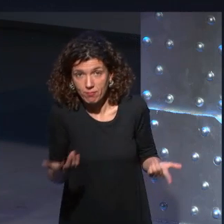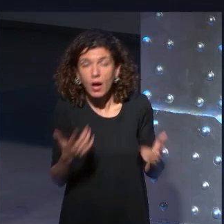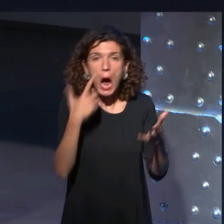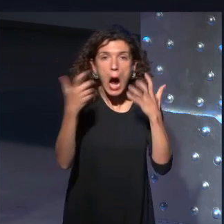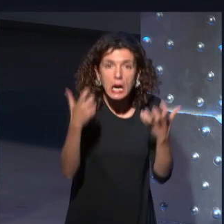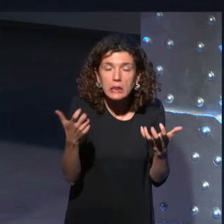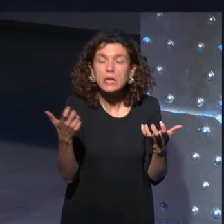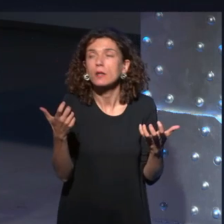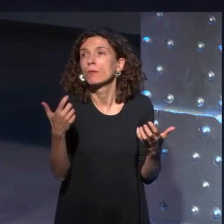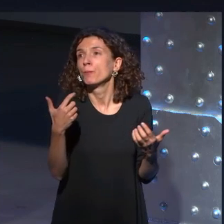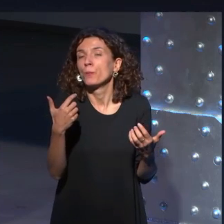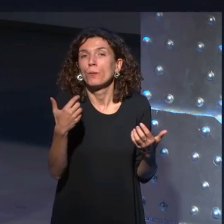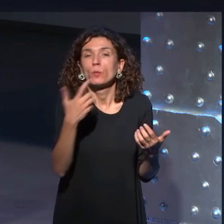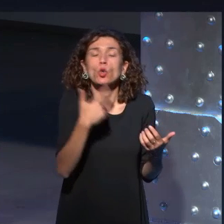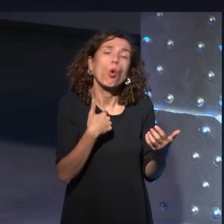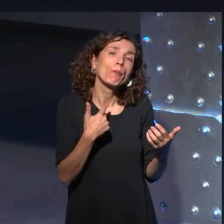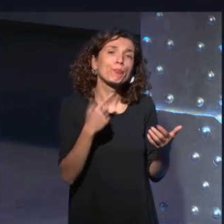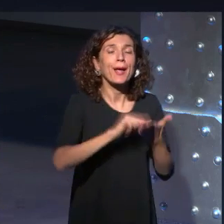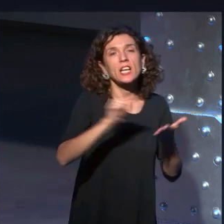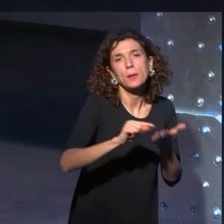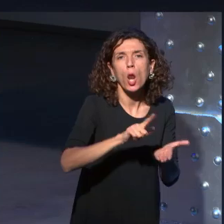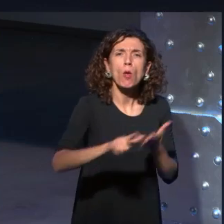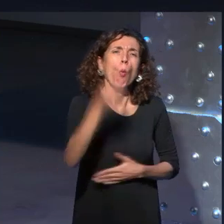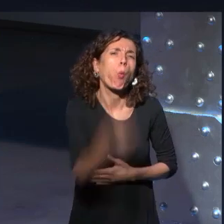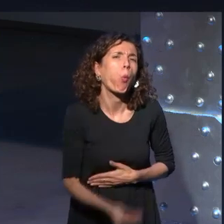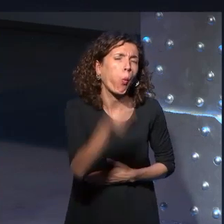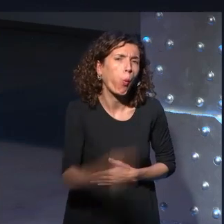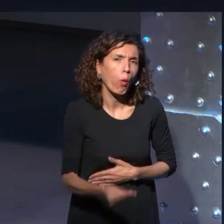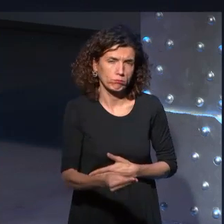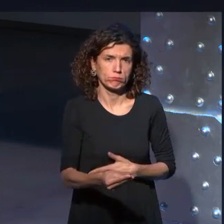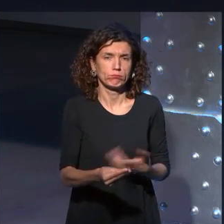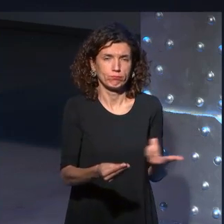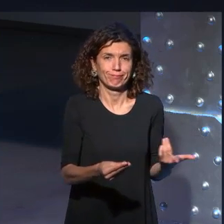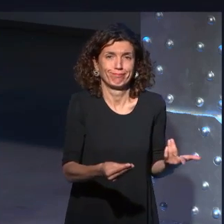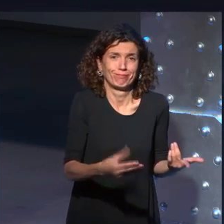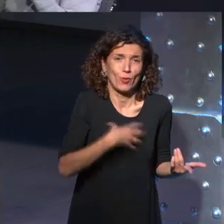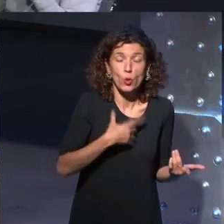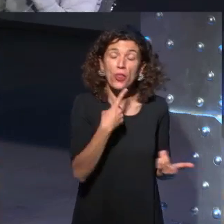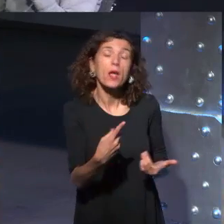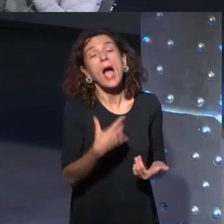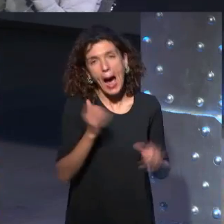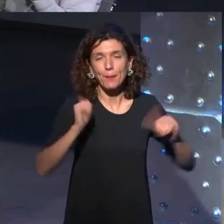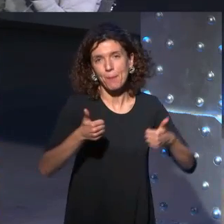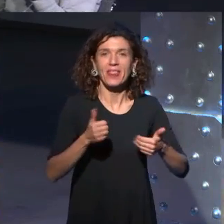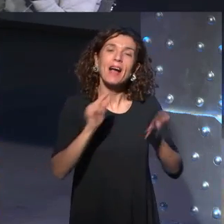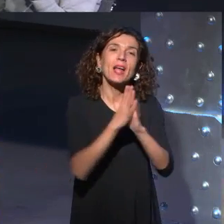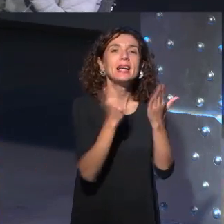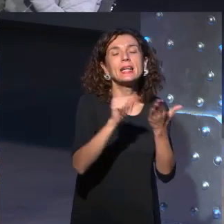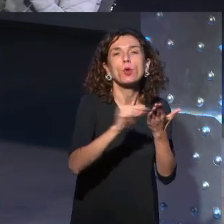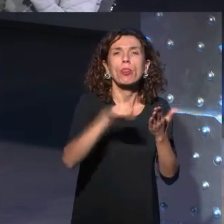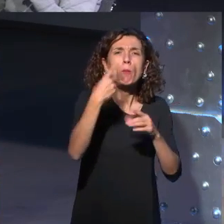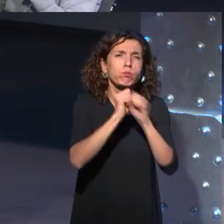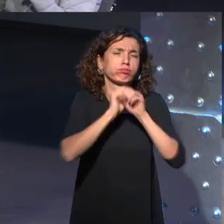arte. No puedo yo decir, voy a escribir una obra maestra, ahorita regreso. No puedo decir ni siquiera voy a escribir el próximo